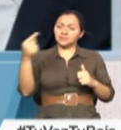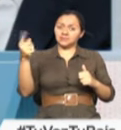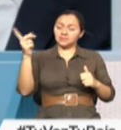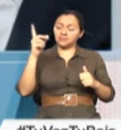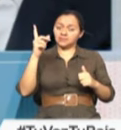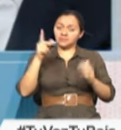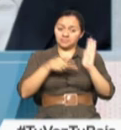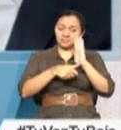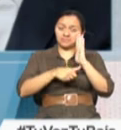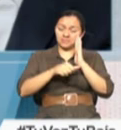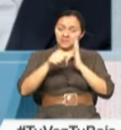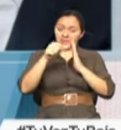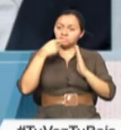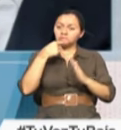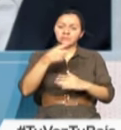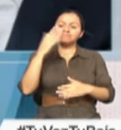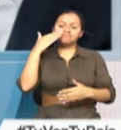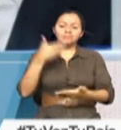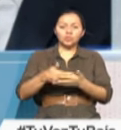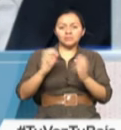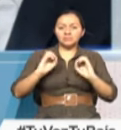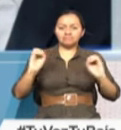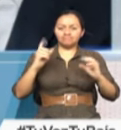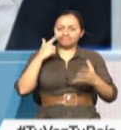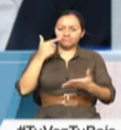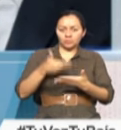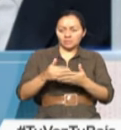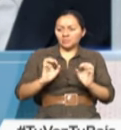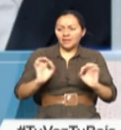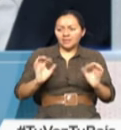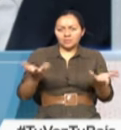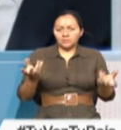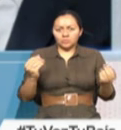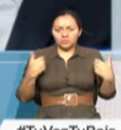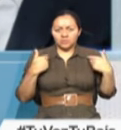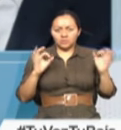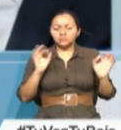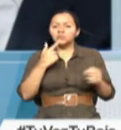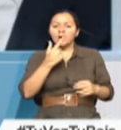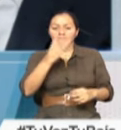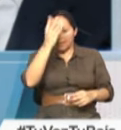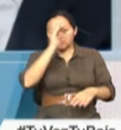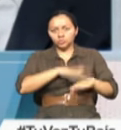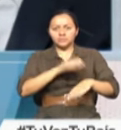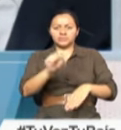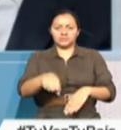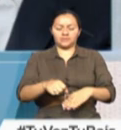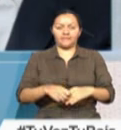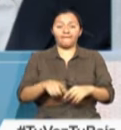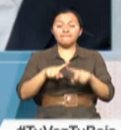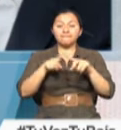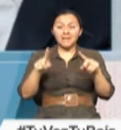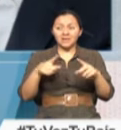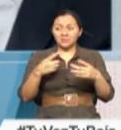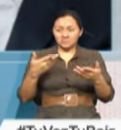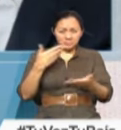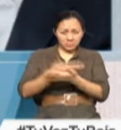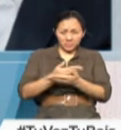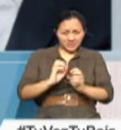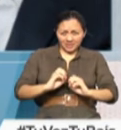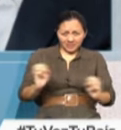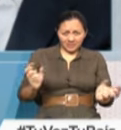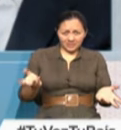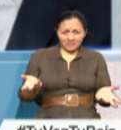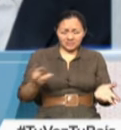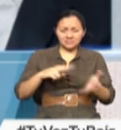no, que no puede aportar absolutamente ninguna prueba al respecto. Que no puede aportar ninguna prueba al